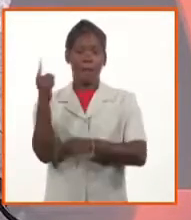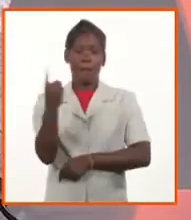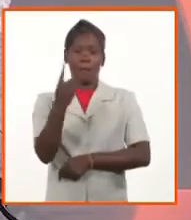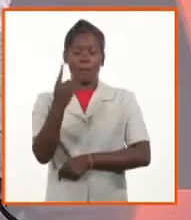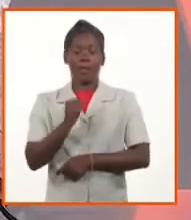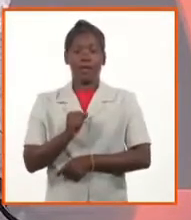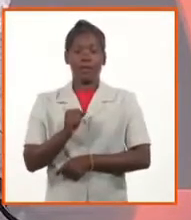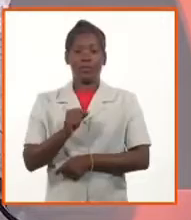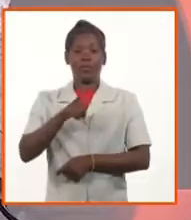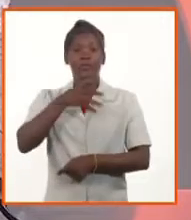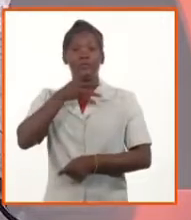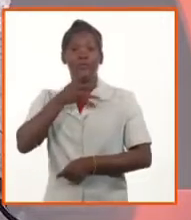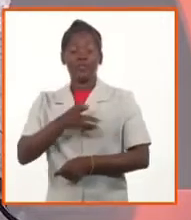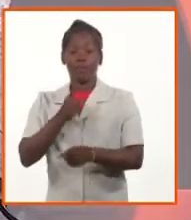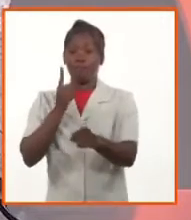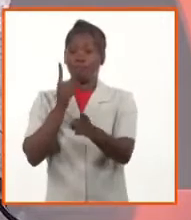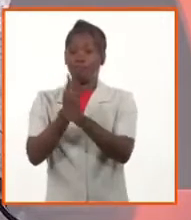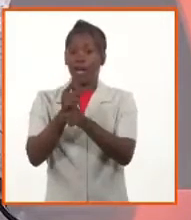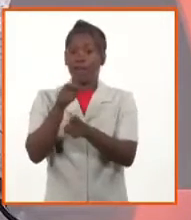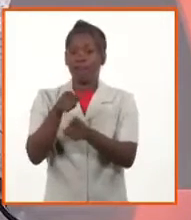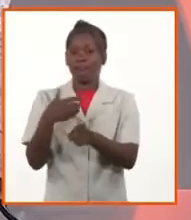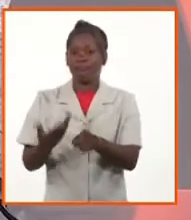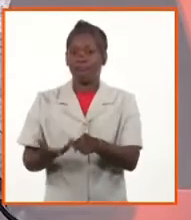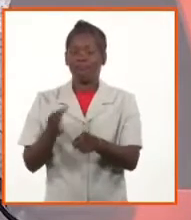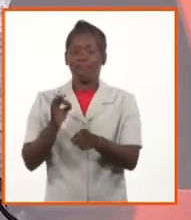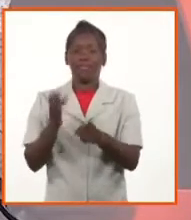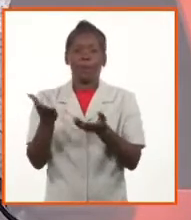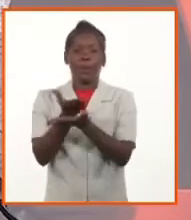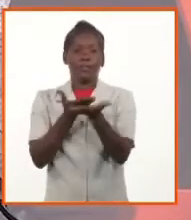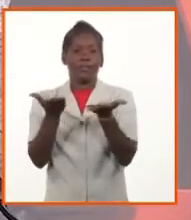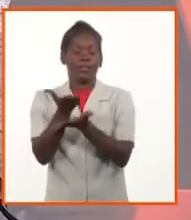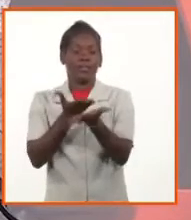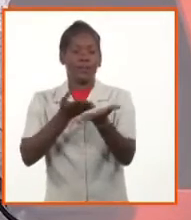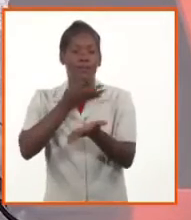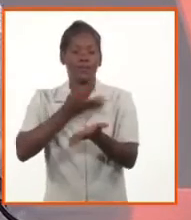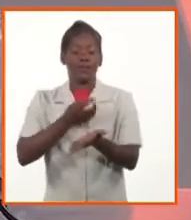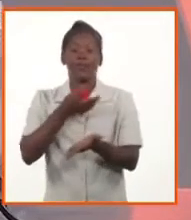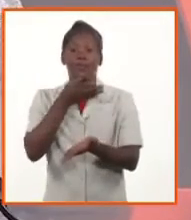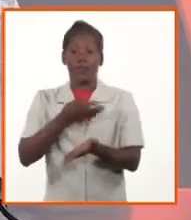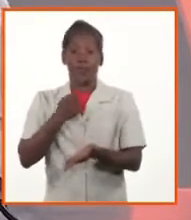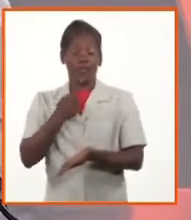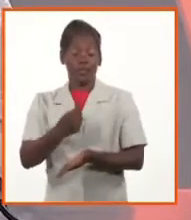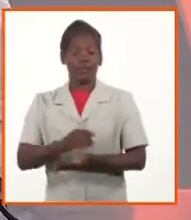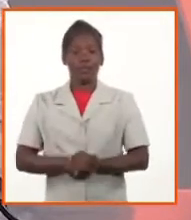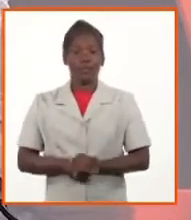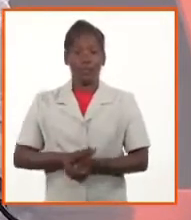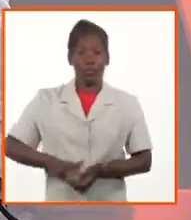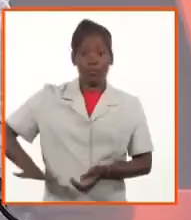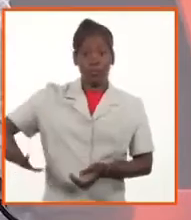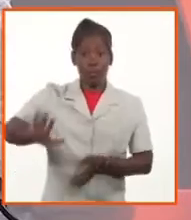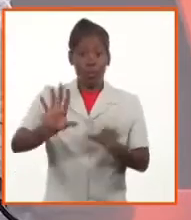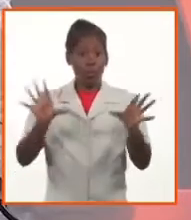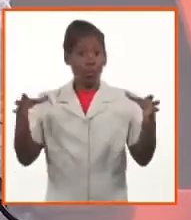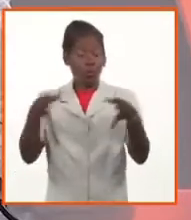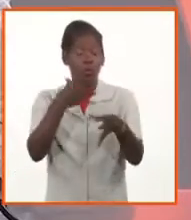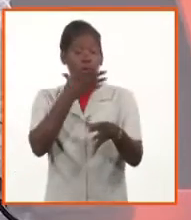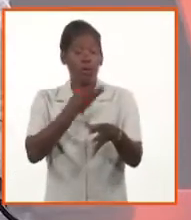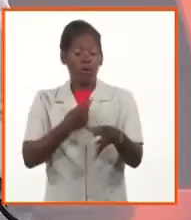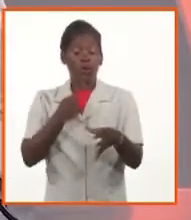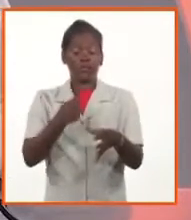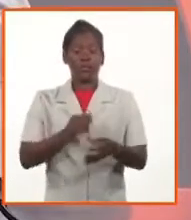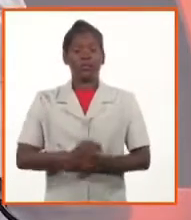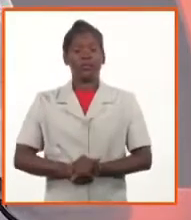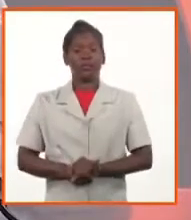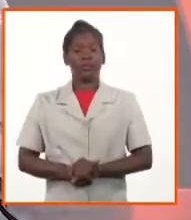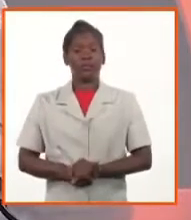1988. Es un encuentro maravilloso donde el líder de la revolución le decía a los jóvenes que él prefería